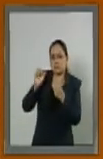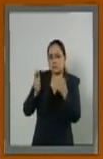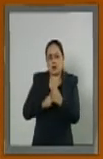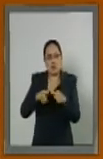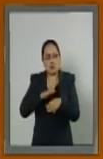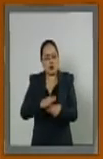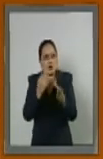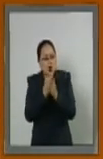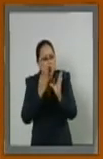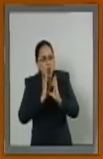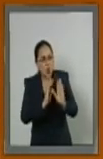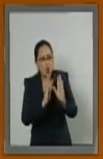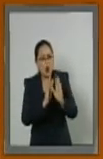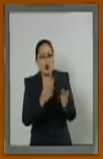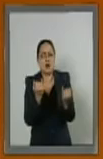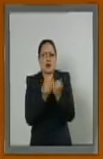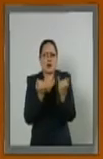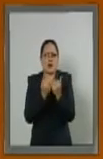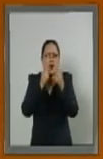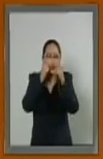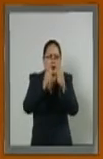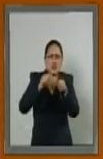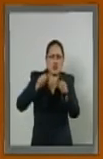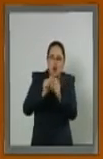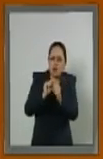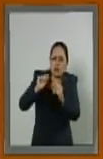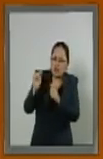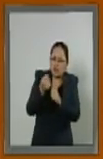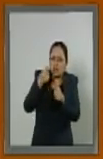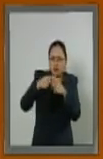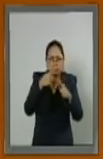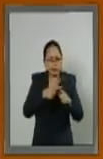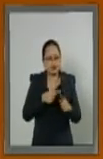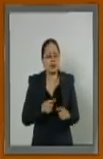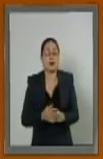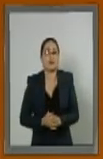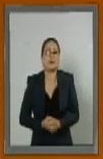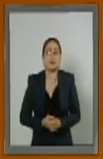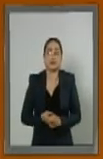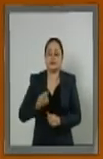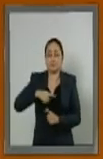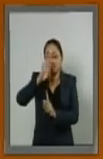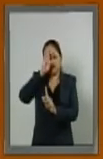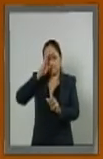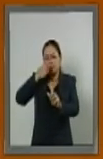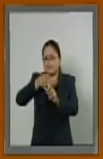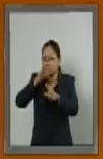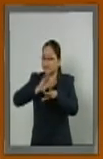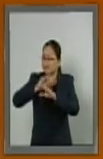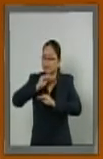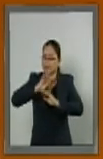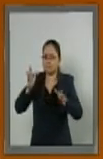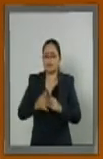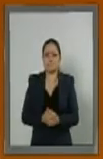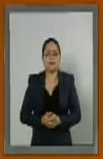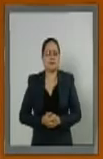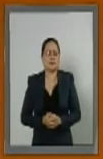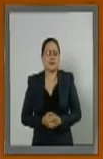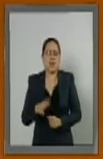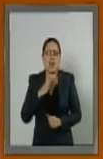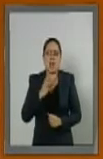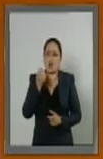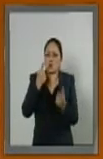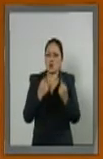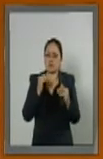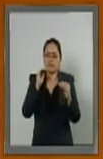de capacitación y asistencia técnica. El objetivo es claro: terminar con marcadas brechas